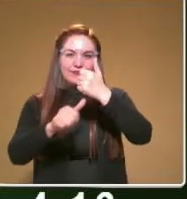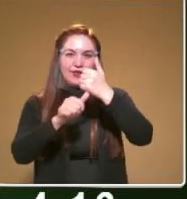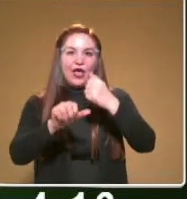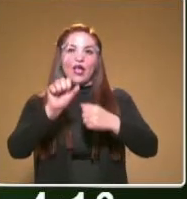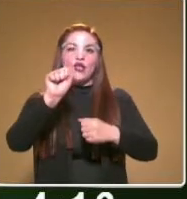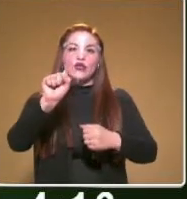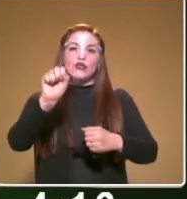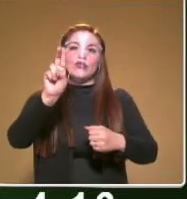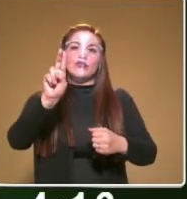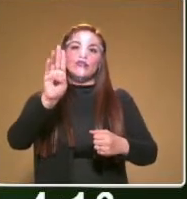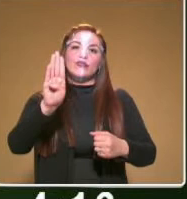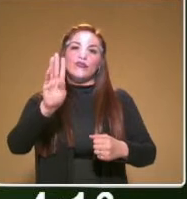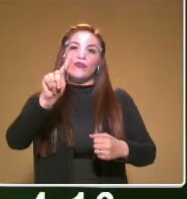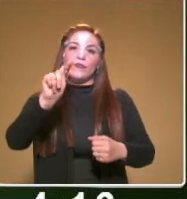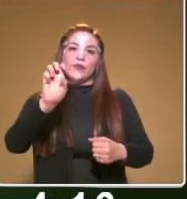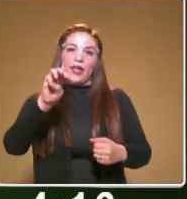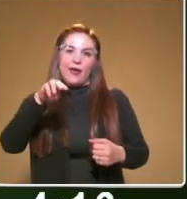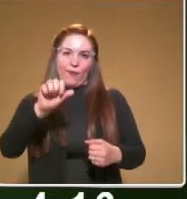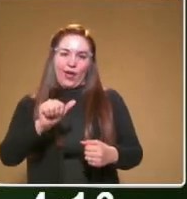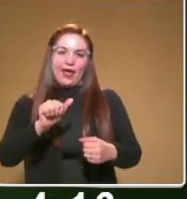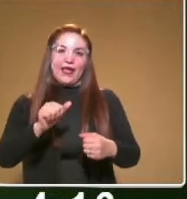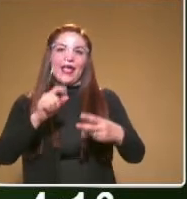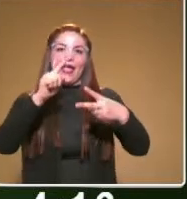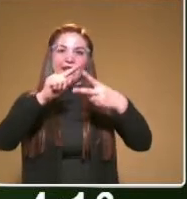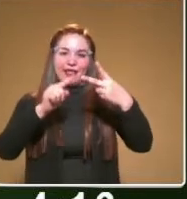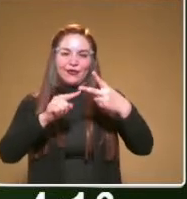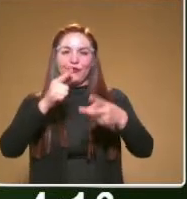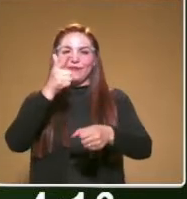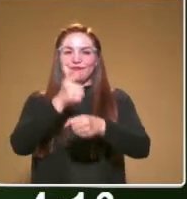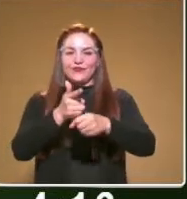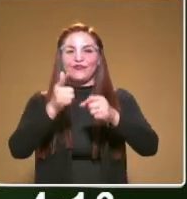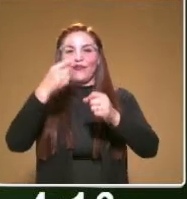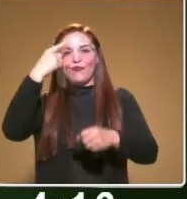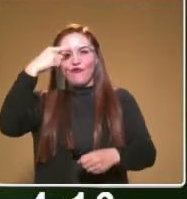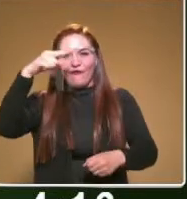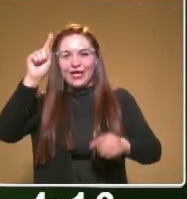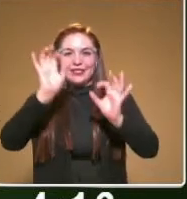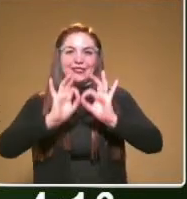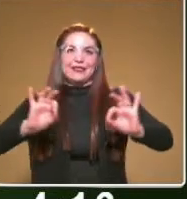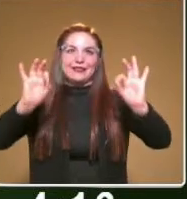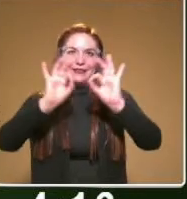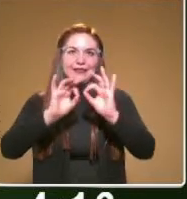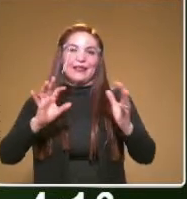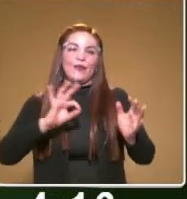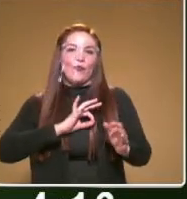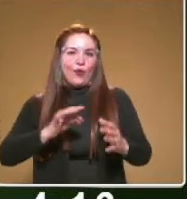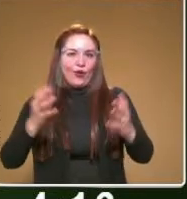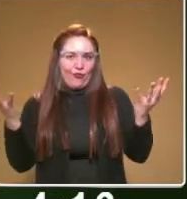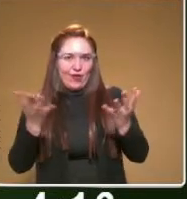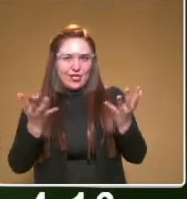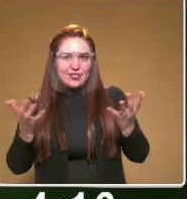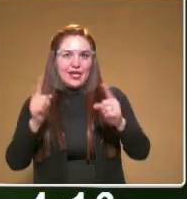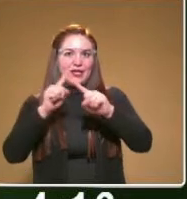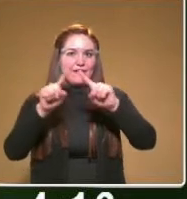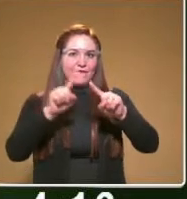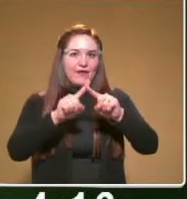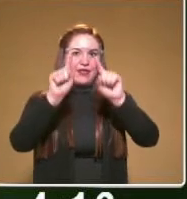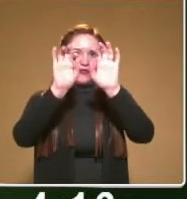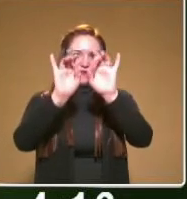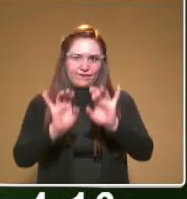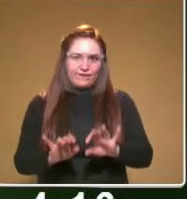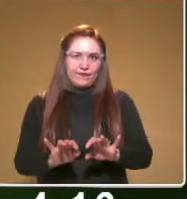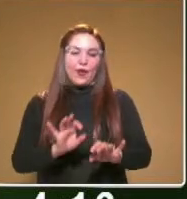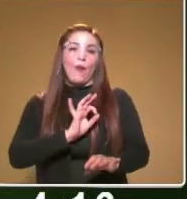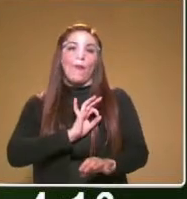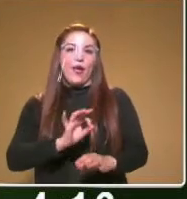palabras son muy fáciles de identificar, maestra. Yo elijo mi tema y de ahí tengo subtemas. Pero para poderlo visualizar de una